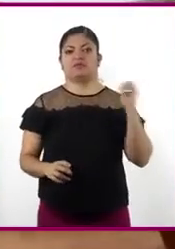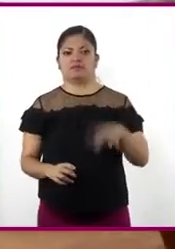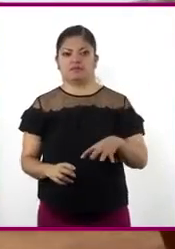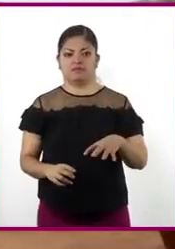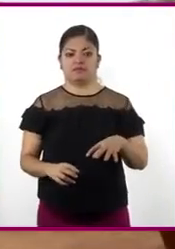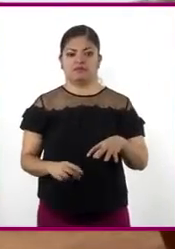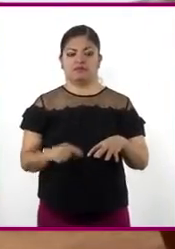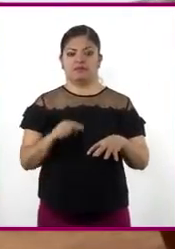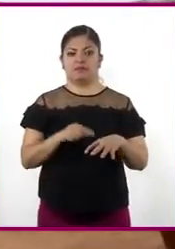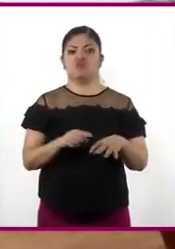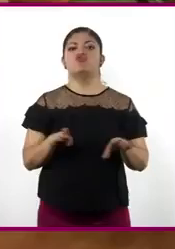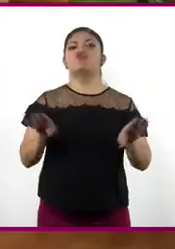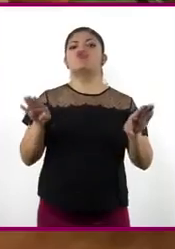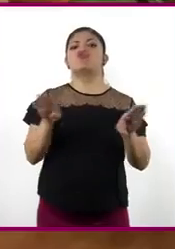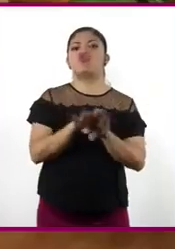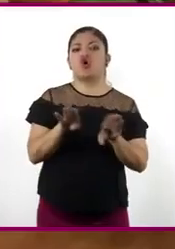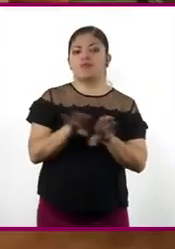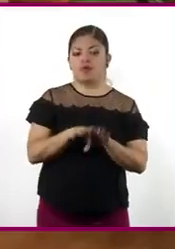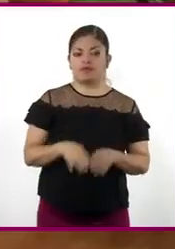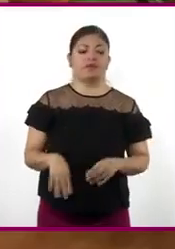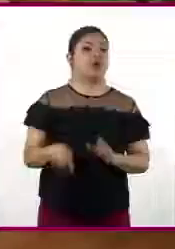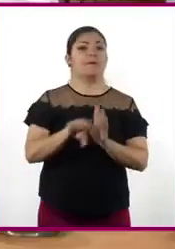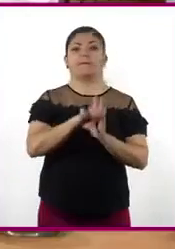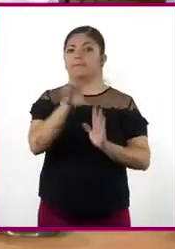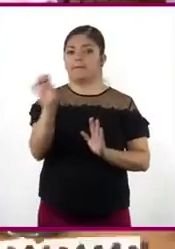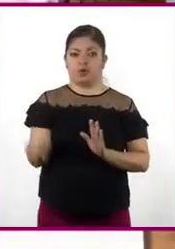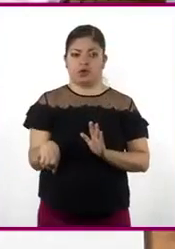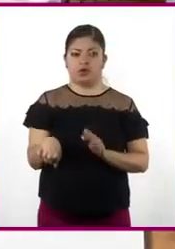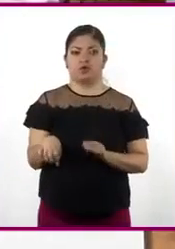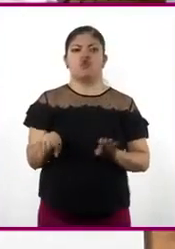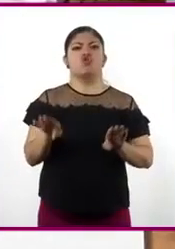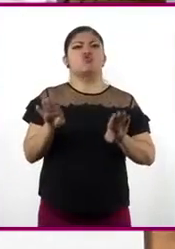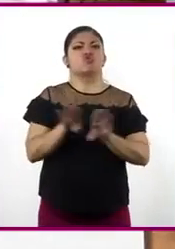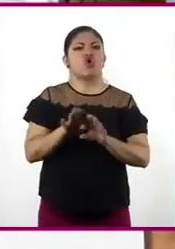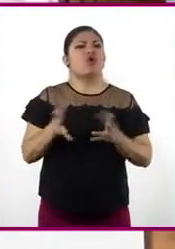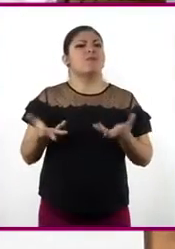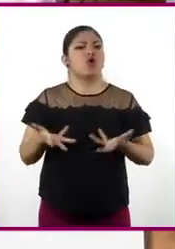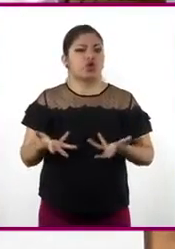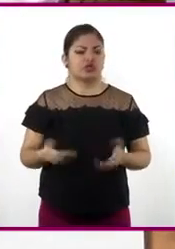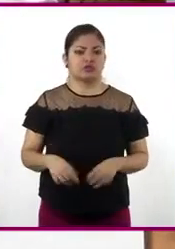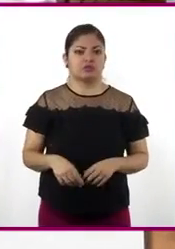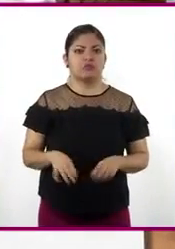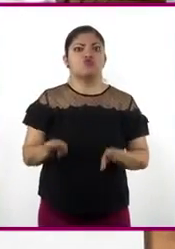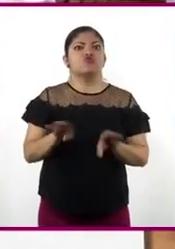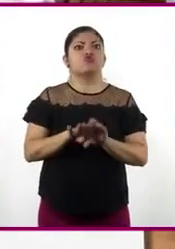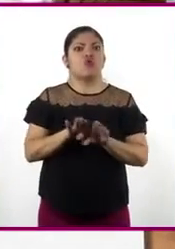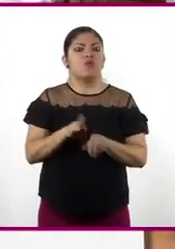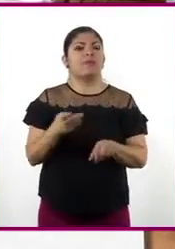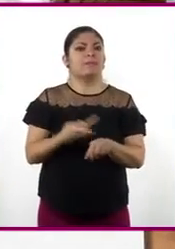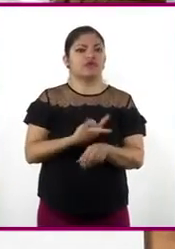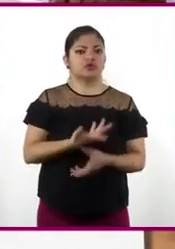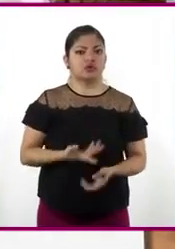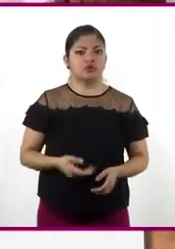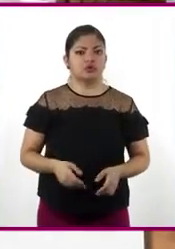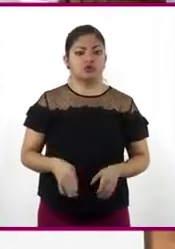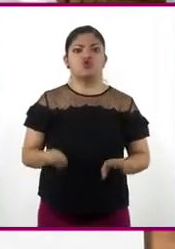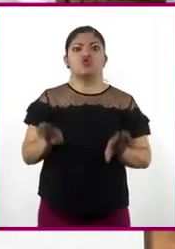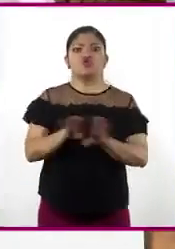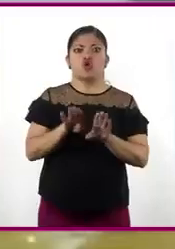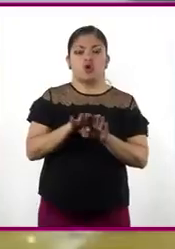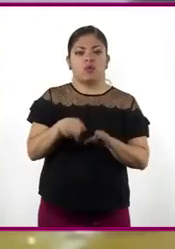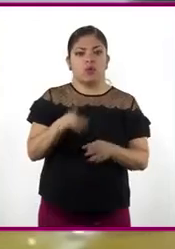Las del cómo. Por ejemplo, ¿cómo lo hizo? ¿Cómo pasó? ¿Cómo lo